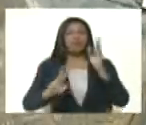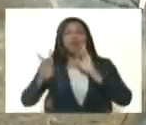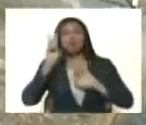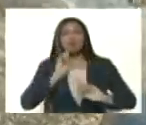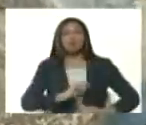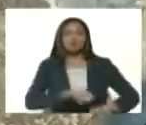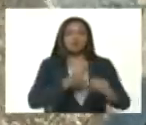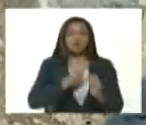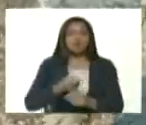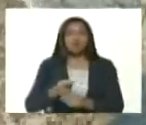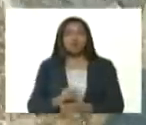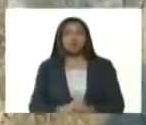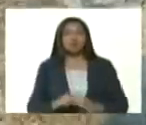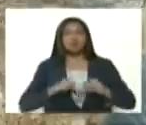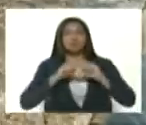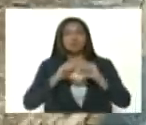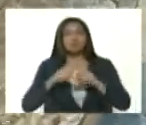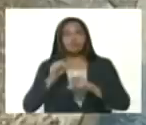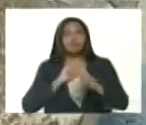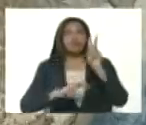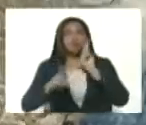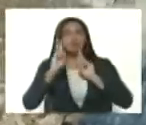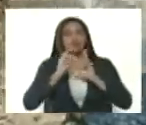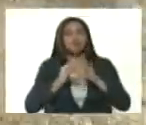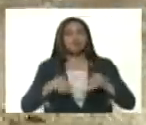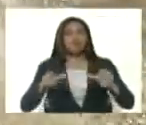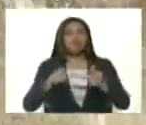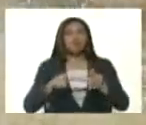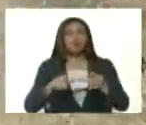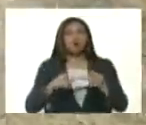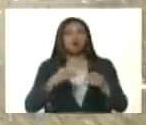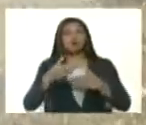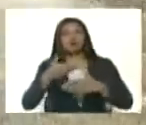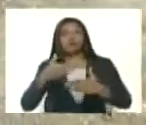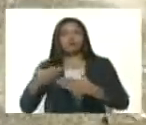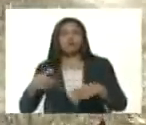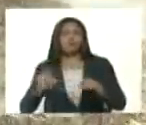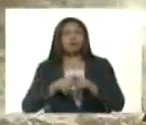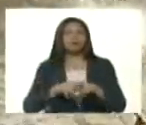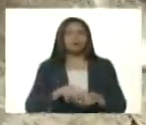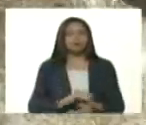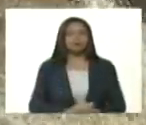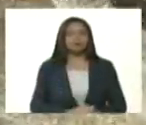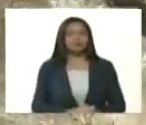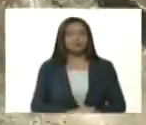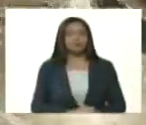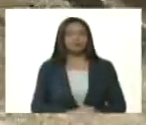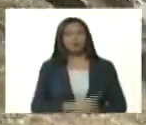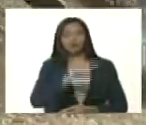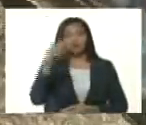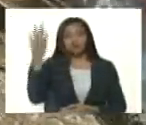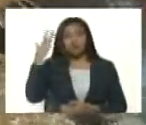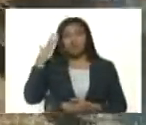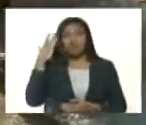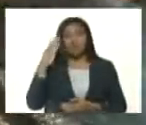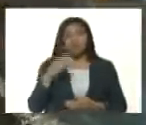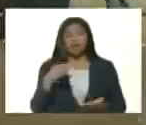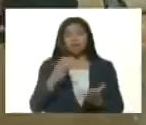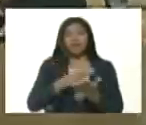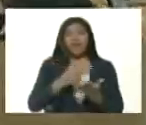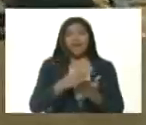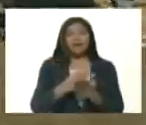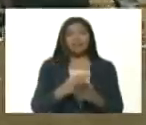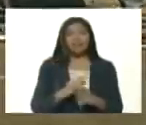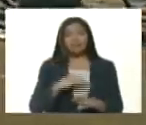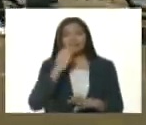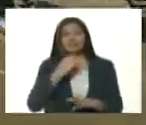limpieza, mantenimiento y desinfección de las áreas comunes de la parroquia Sucre. Como todos nosotros sabemos, esta parroquia tiene